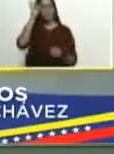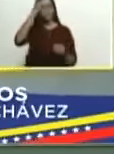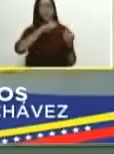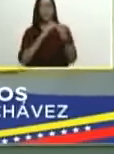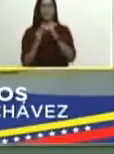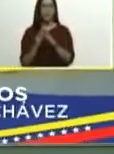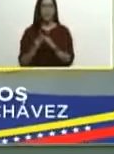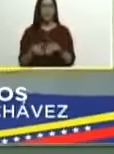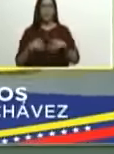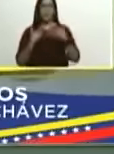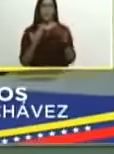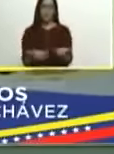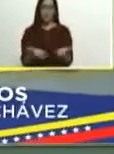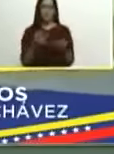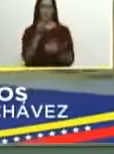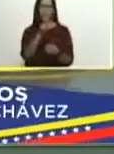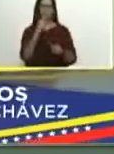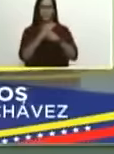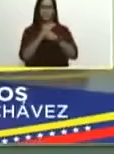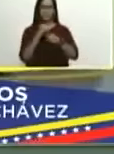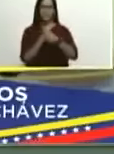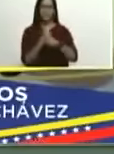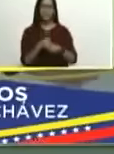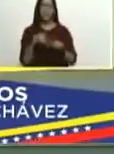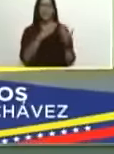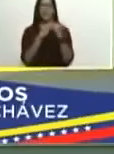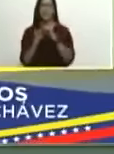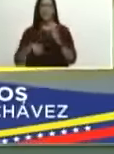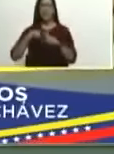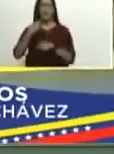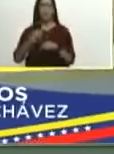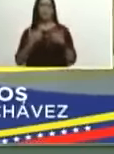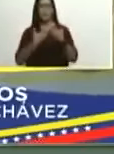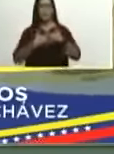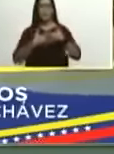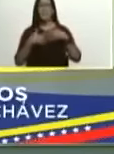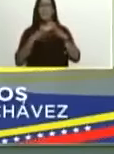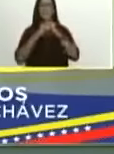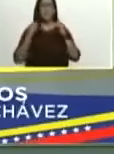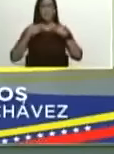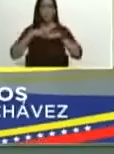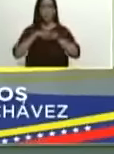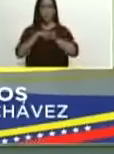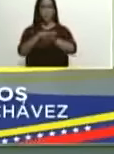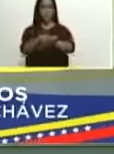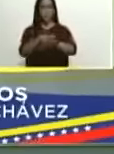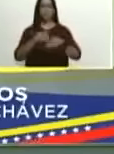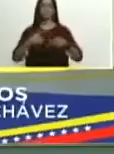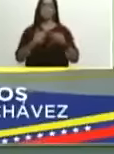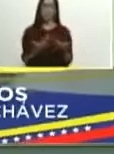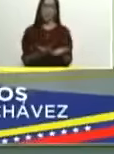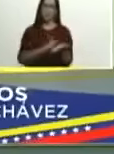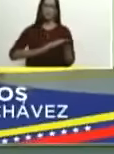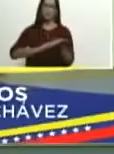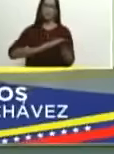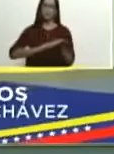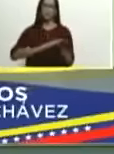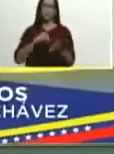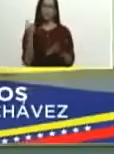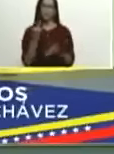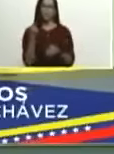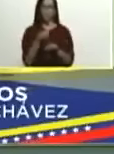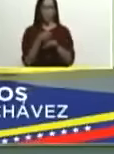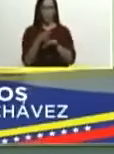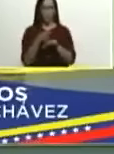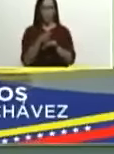comunal pone la mano de obra, la comuna pone otra maquinaria y entre todos y todas le vamos dando solución como un solo